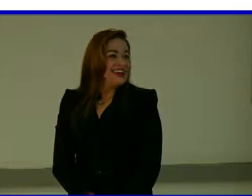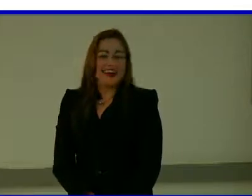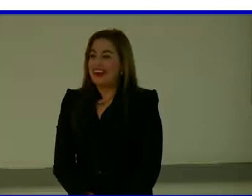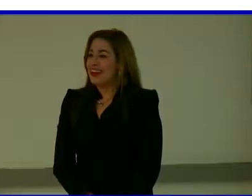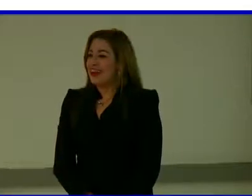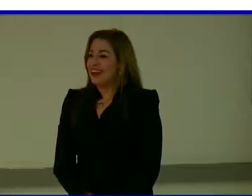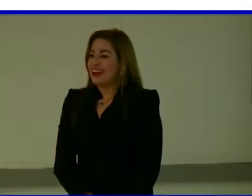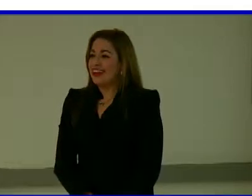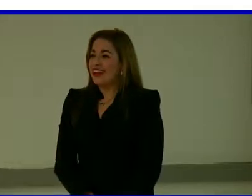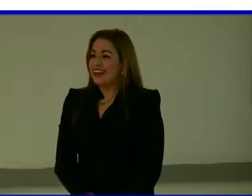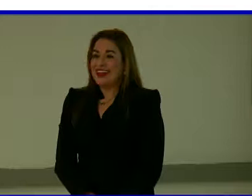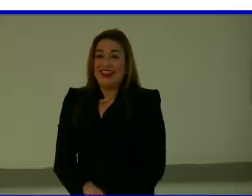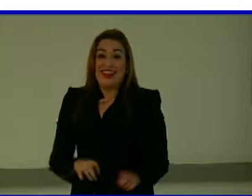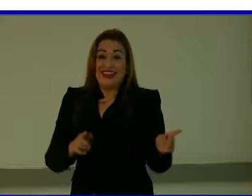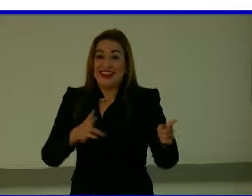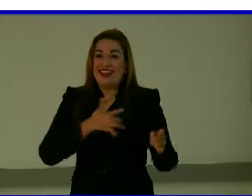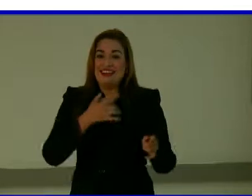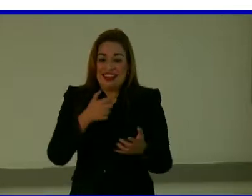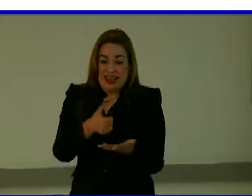Esto es como mágico.